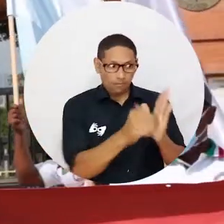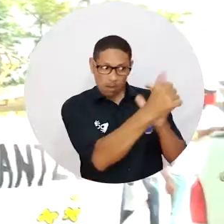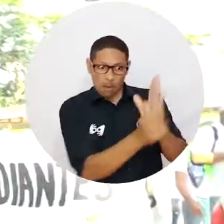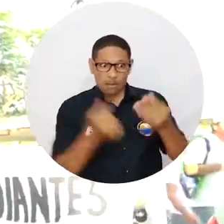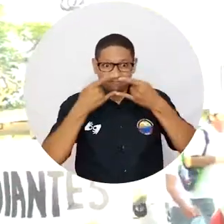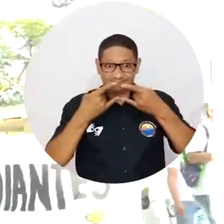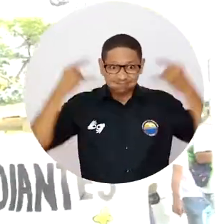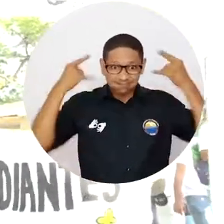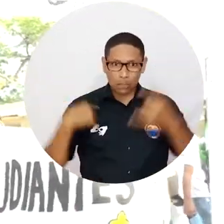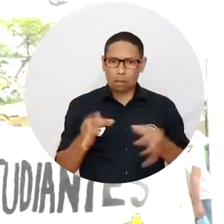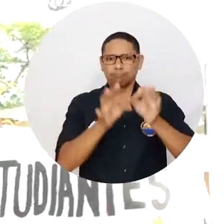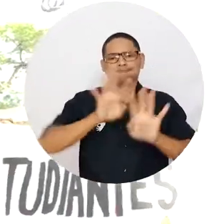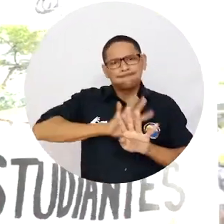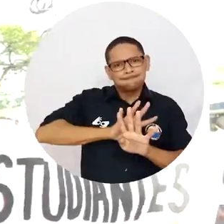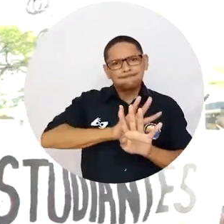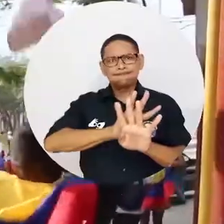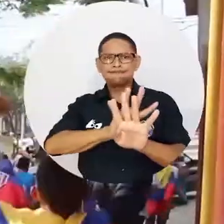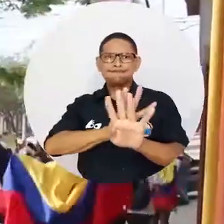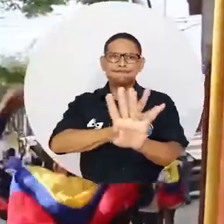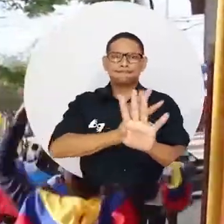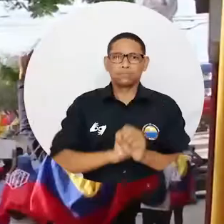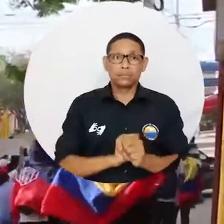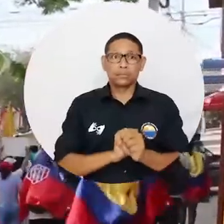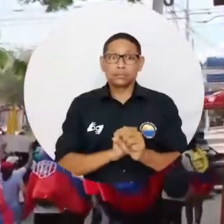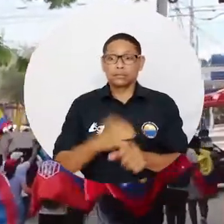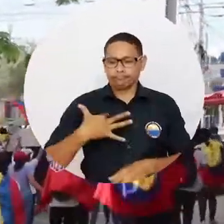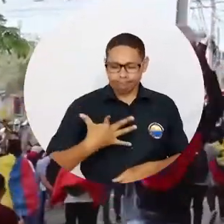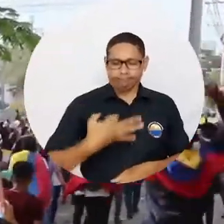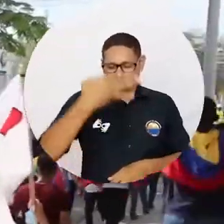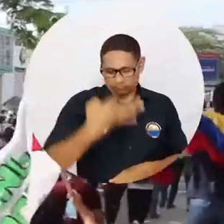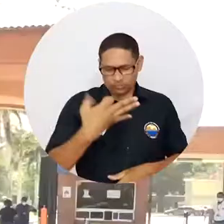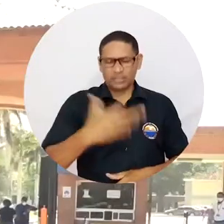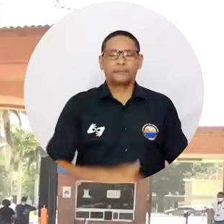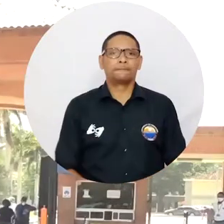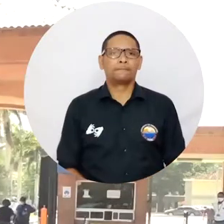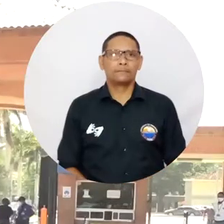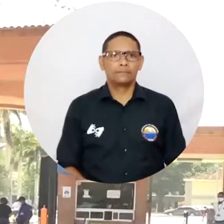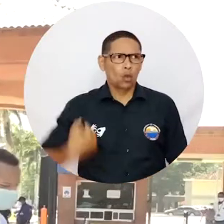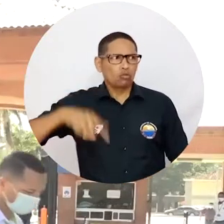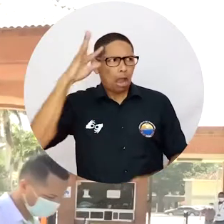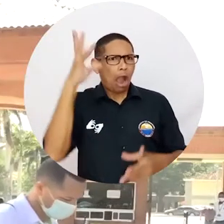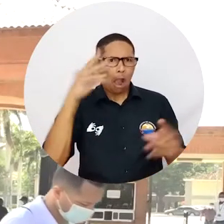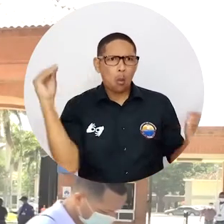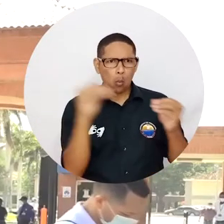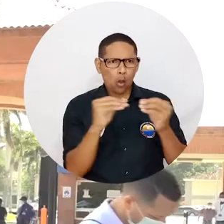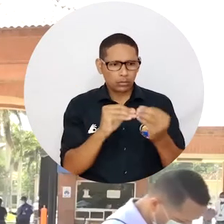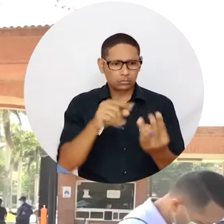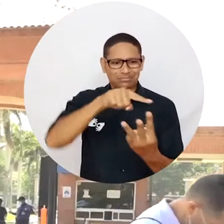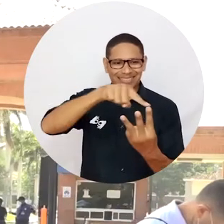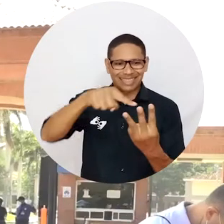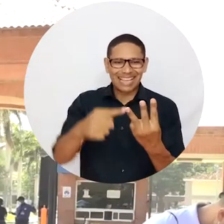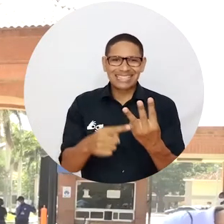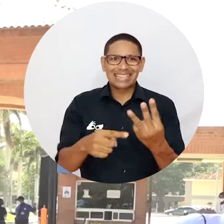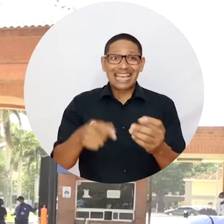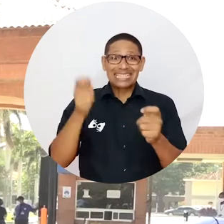bioseguridad acuden a las movilizaciones de forma presencial, lo cual se continuará garantizando. Llegamos a un acuerdo entre los tres sindicatos de